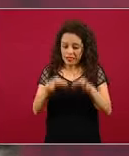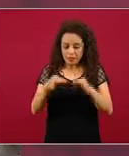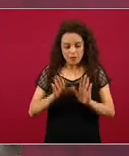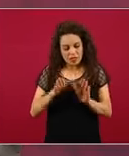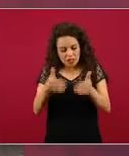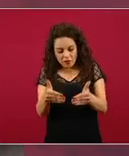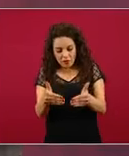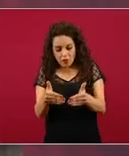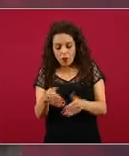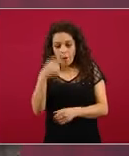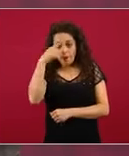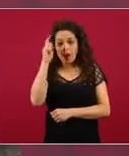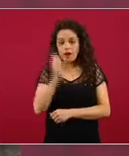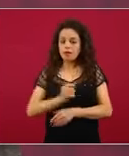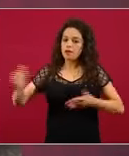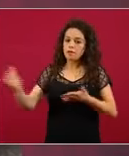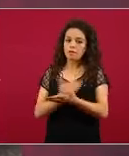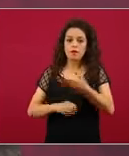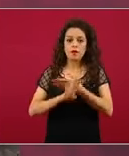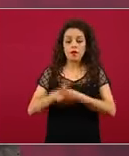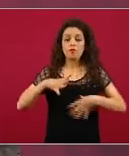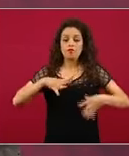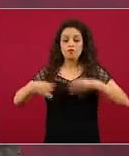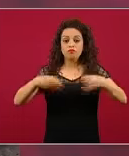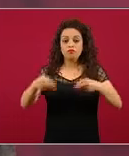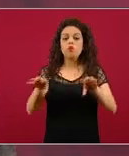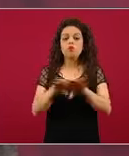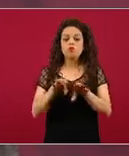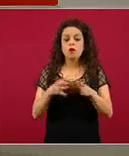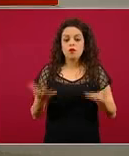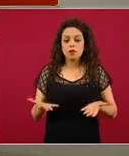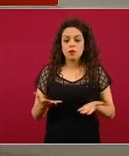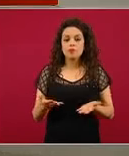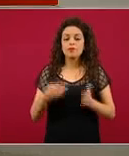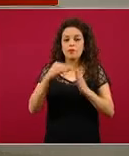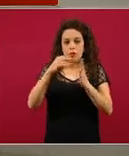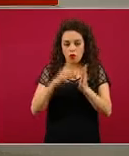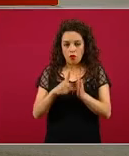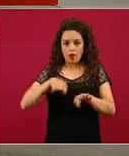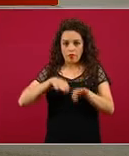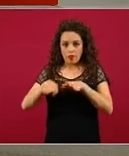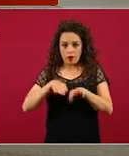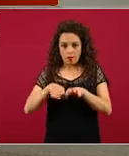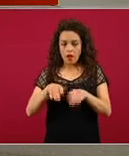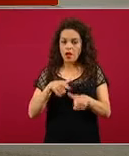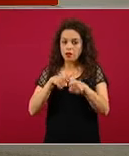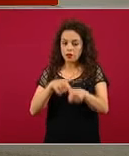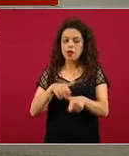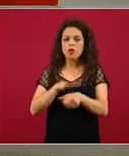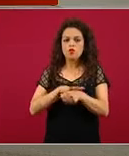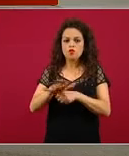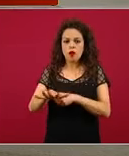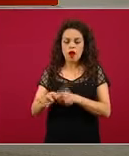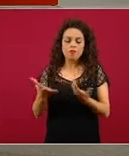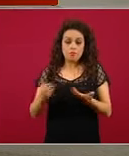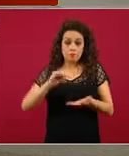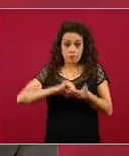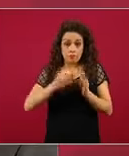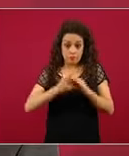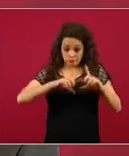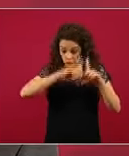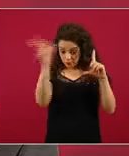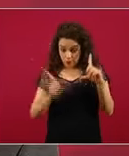para disminuir los contagios con el modelo de trabajo que sigue la estrategia nacional y que siguen la